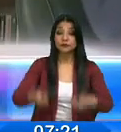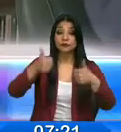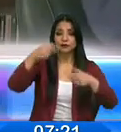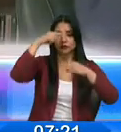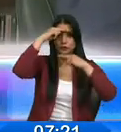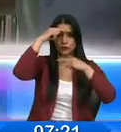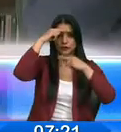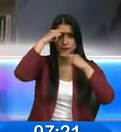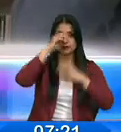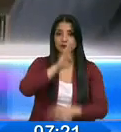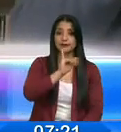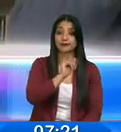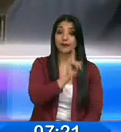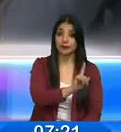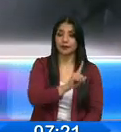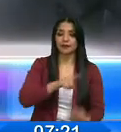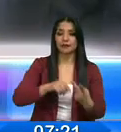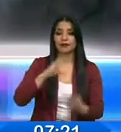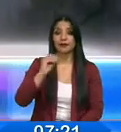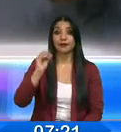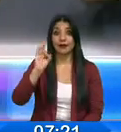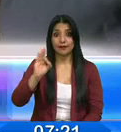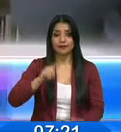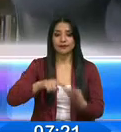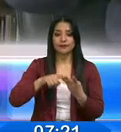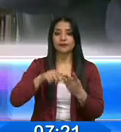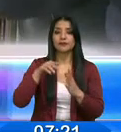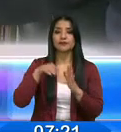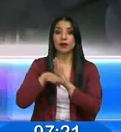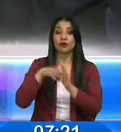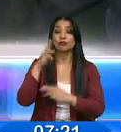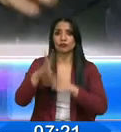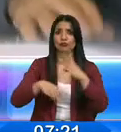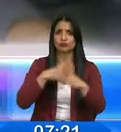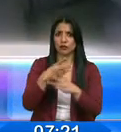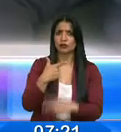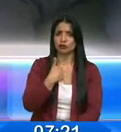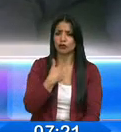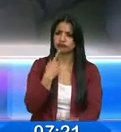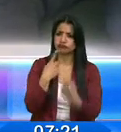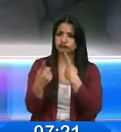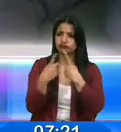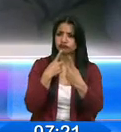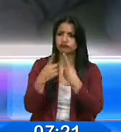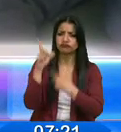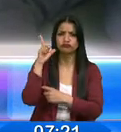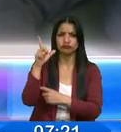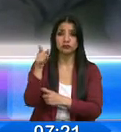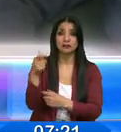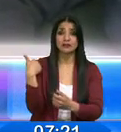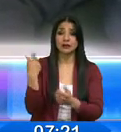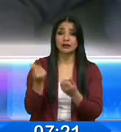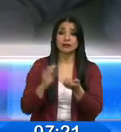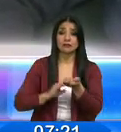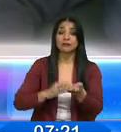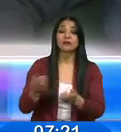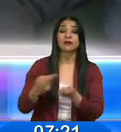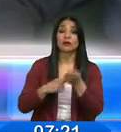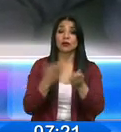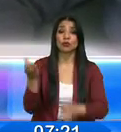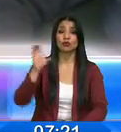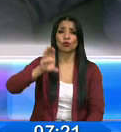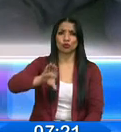en el BID, en la CAF, en el Banco Mundial, yo he hablado con los dirigentes, hay recursos suficientes, yo diría